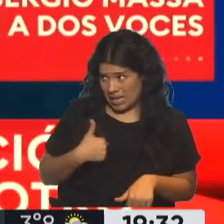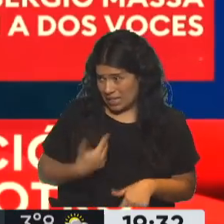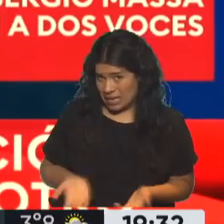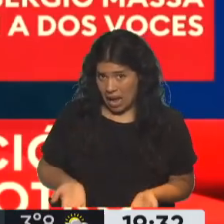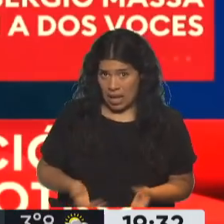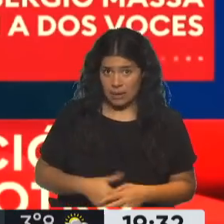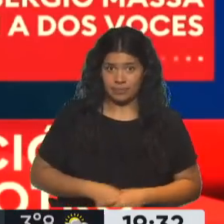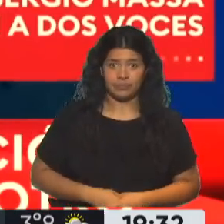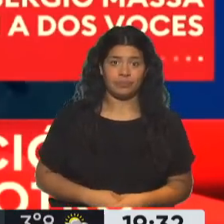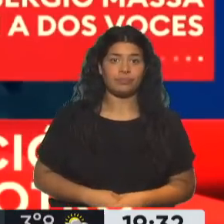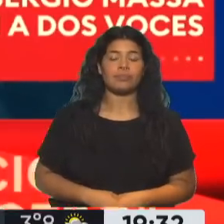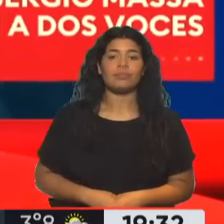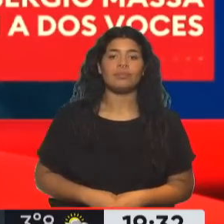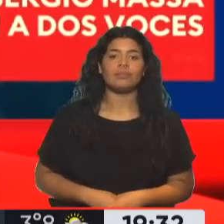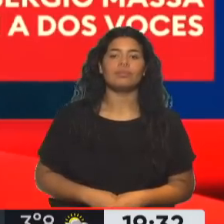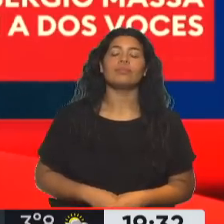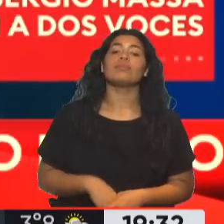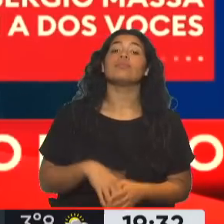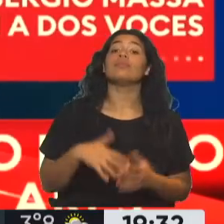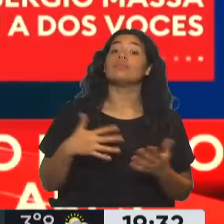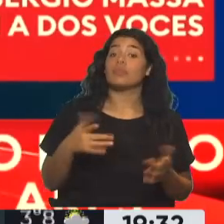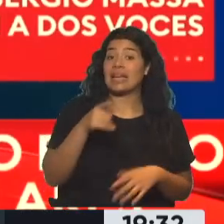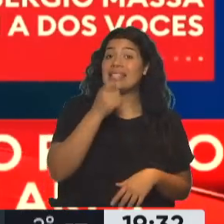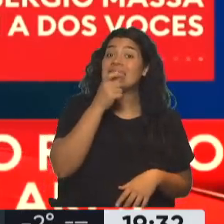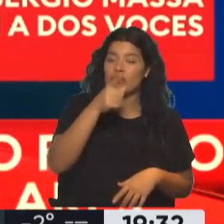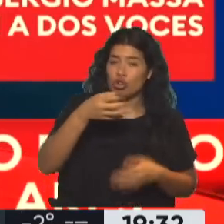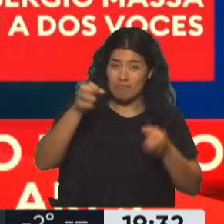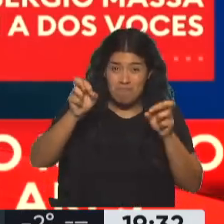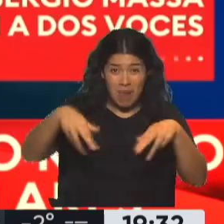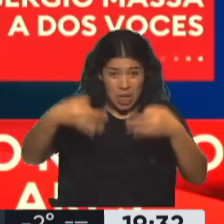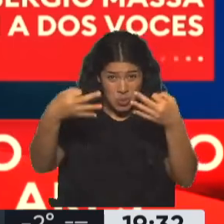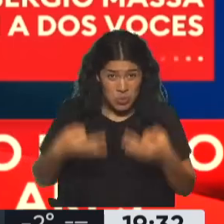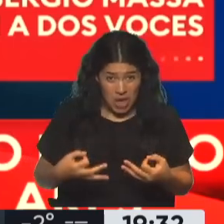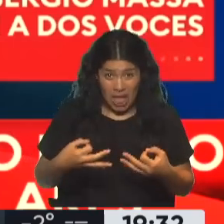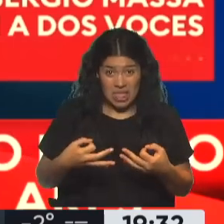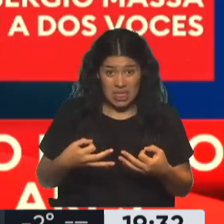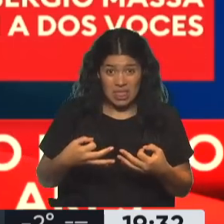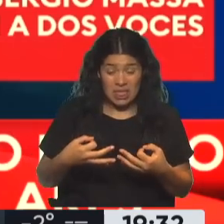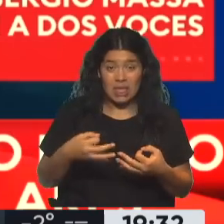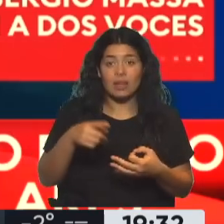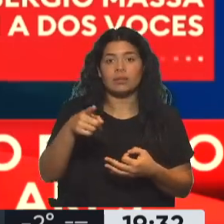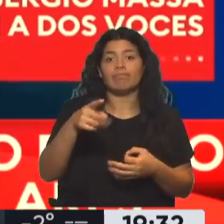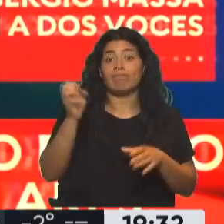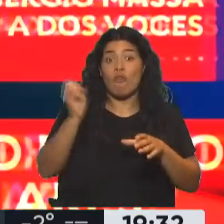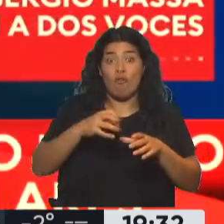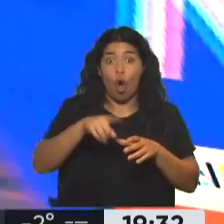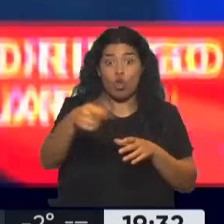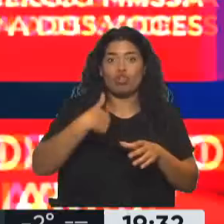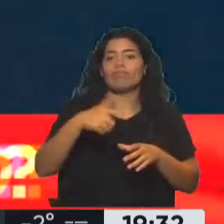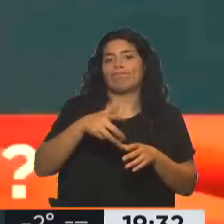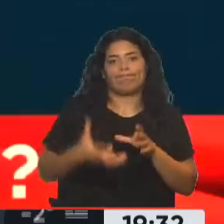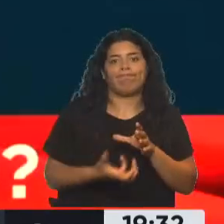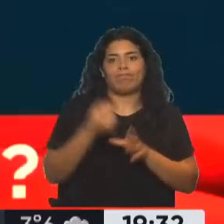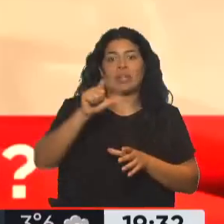riesgo y contra esa posición de títulos públicos usted rescata los 30.000 millones de dólares del